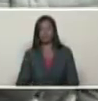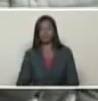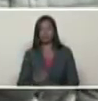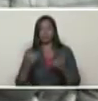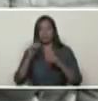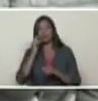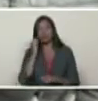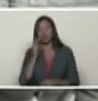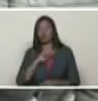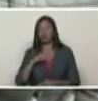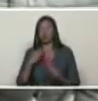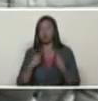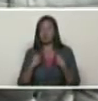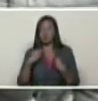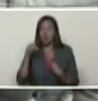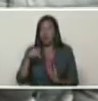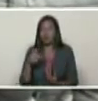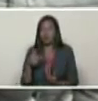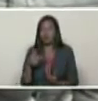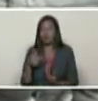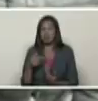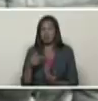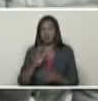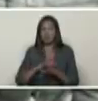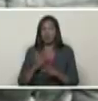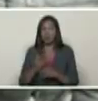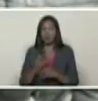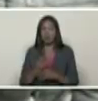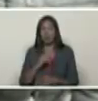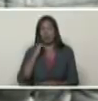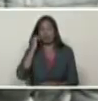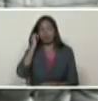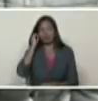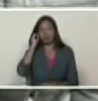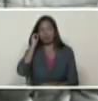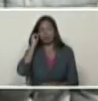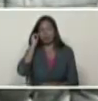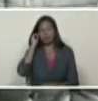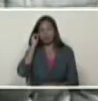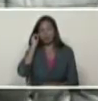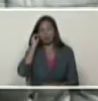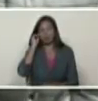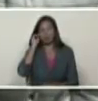Bueno, nosotros vivimos aquí porque mi hija tenía un linfoma de Hodgkin.